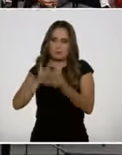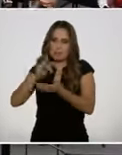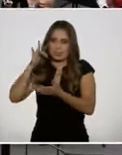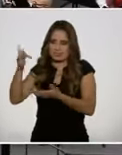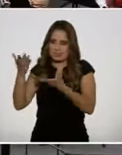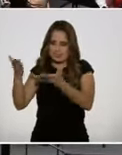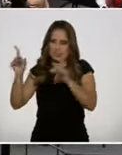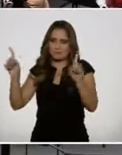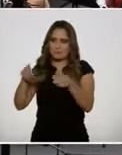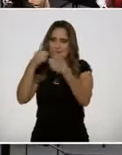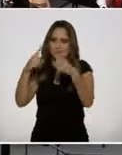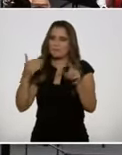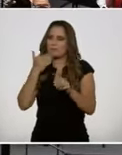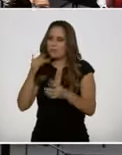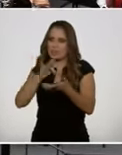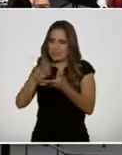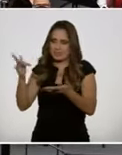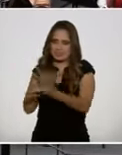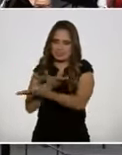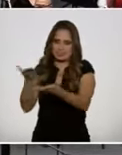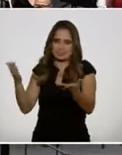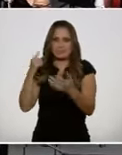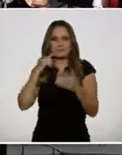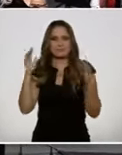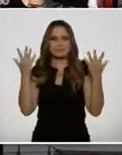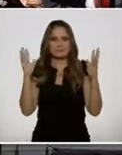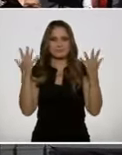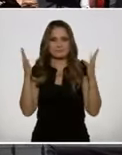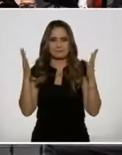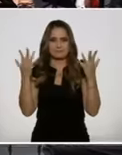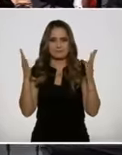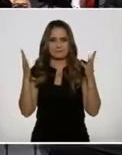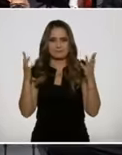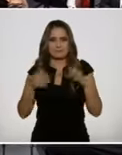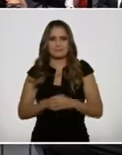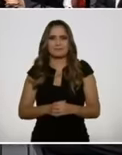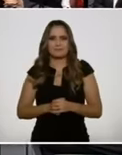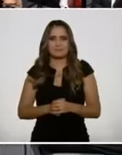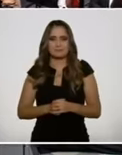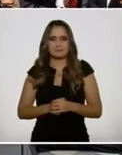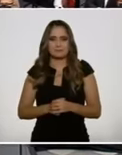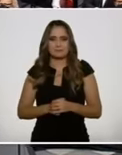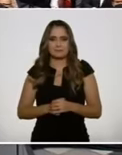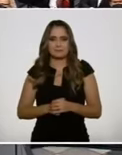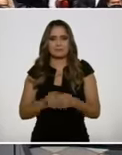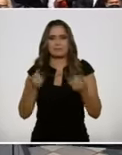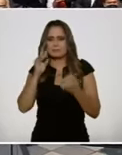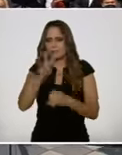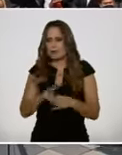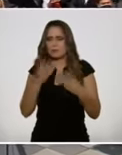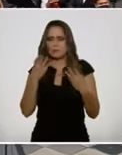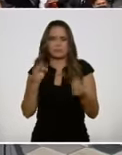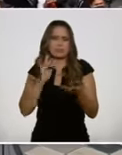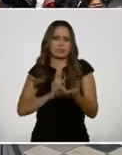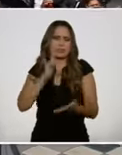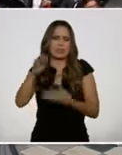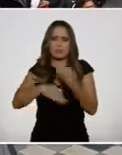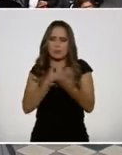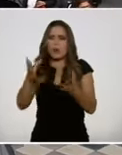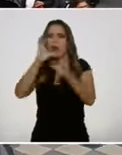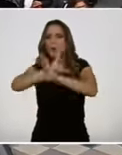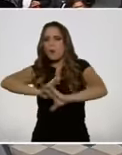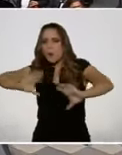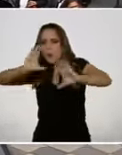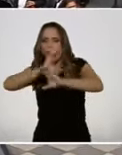gracias a ustedes que nos deleitaron. Y de verdad, muchas gracias a todos, al coro,